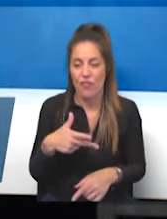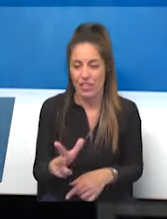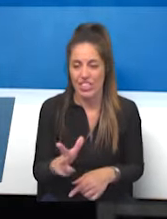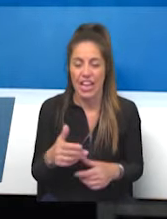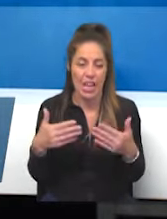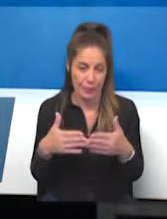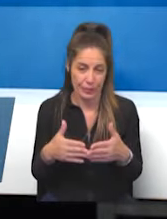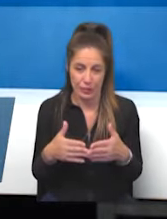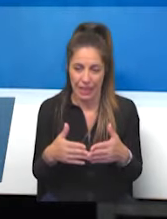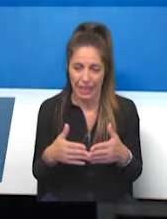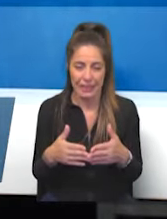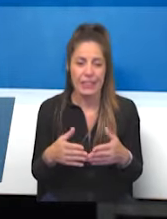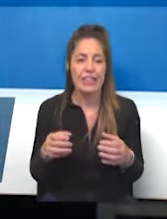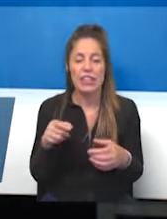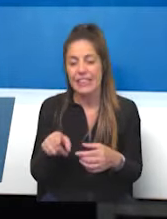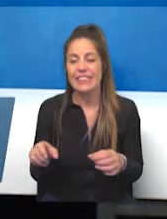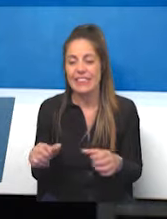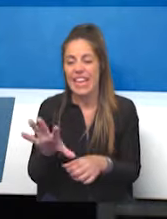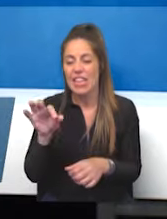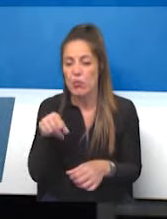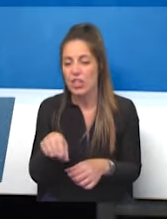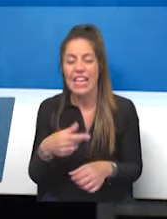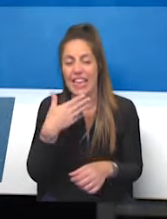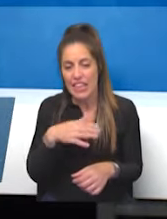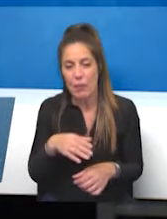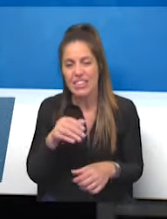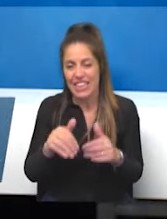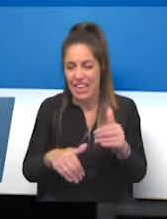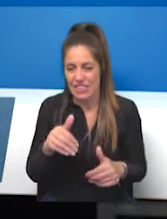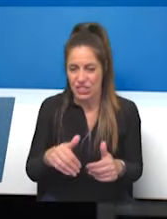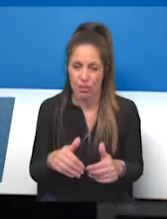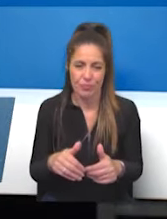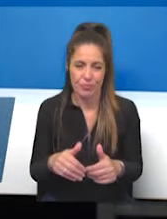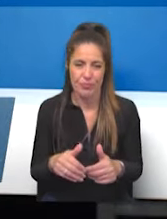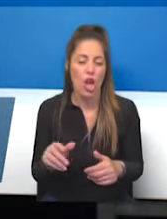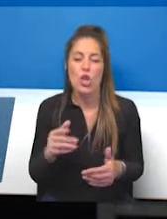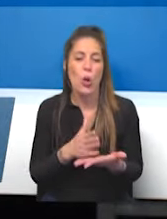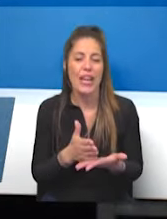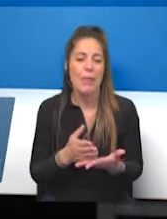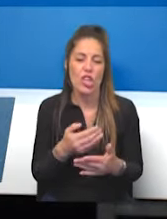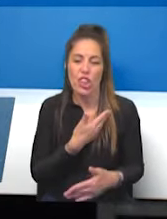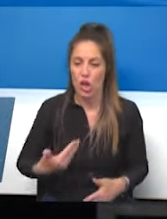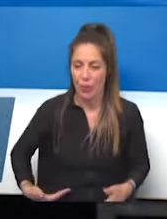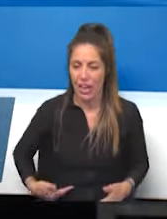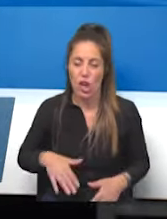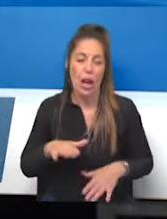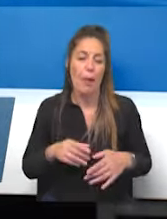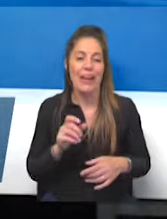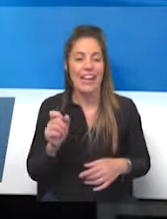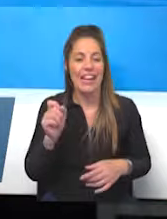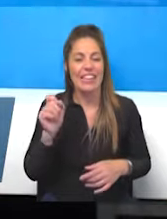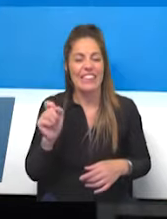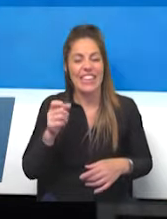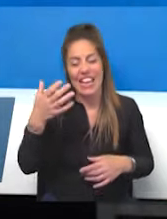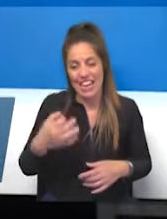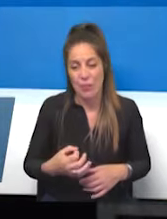consulta y fuimos por esta porque entendíamos que tenía que ser en la elección no en el medio del gobierno que capaz que para quienes creemos que es